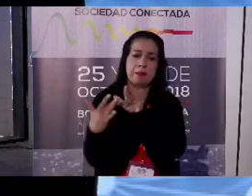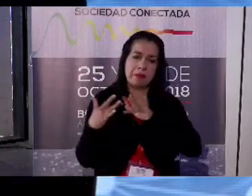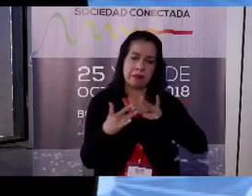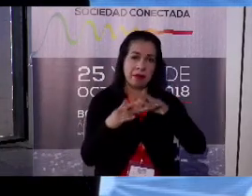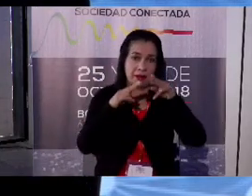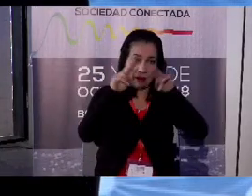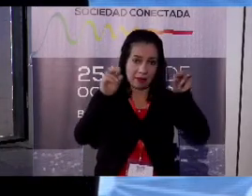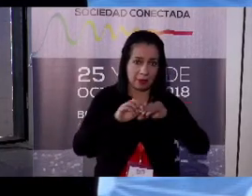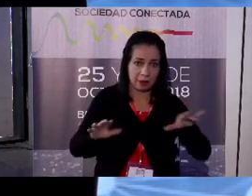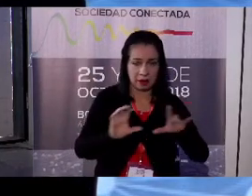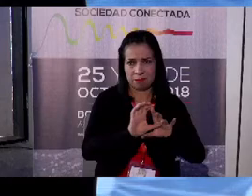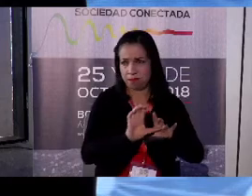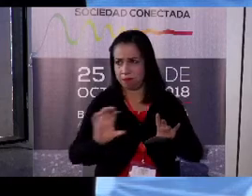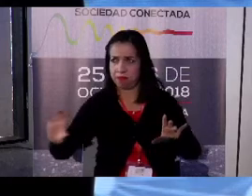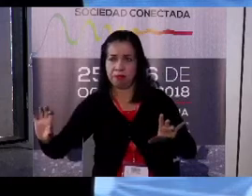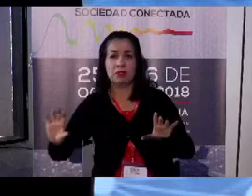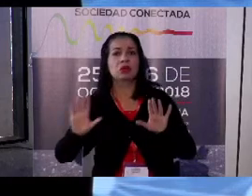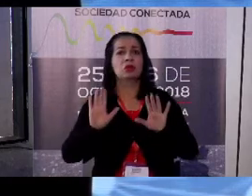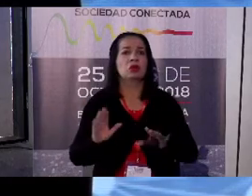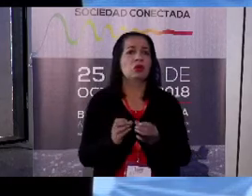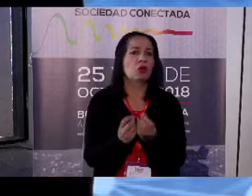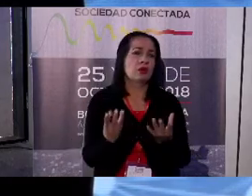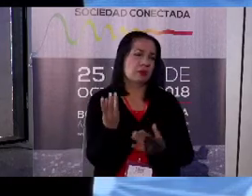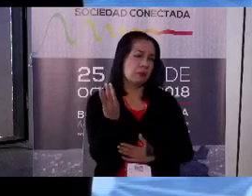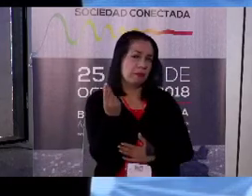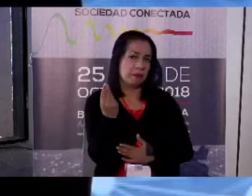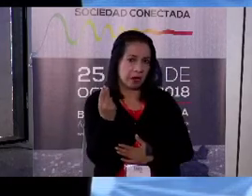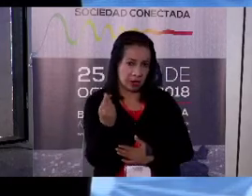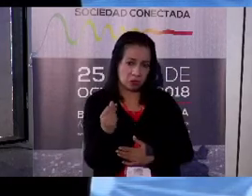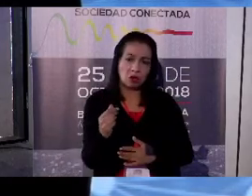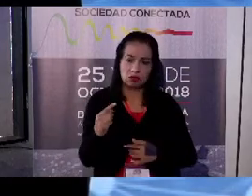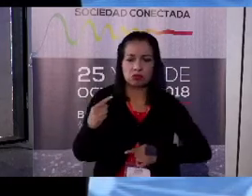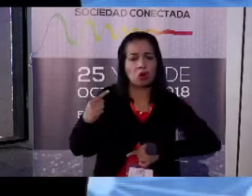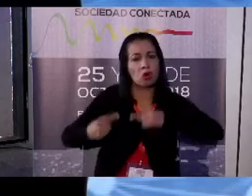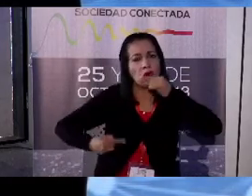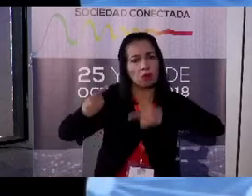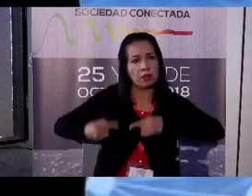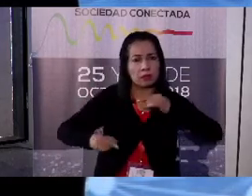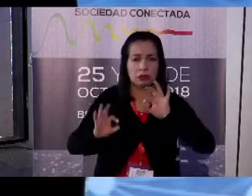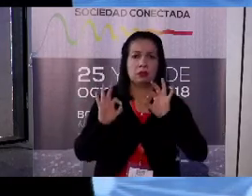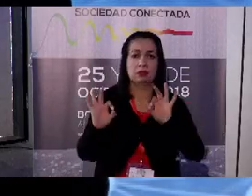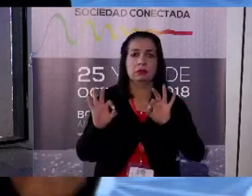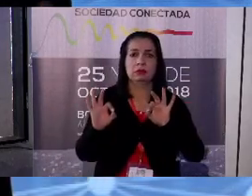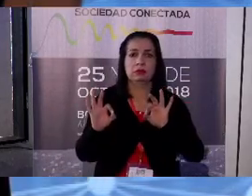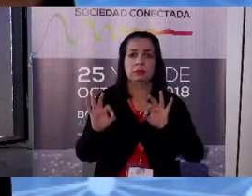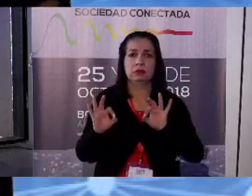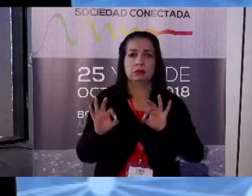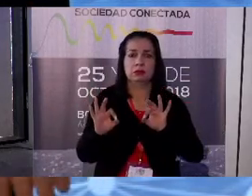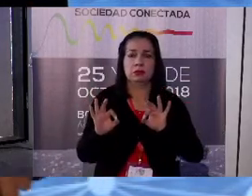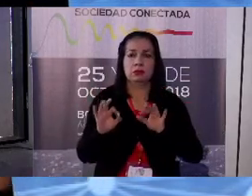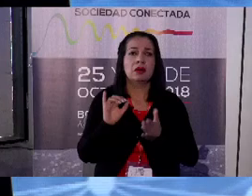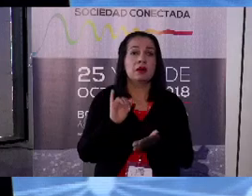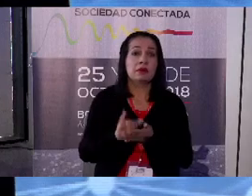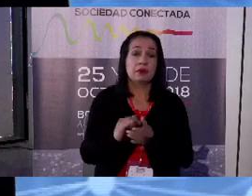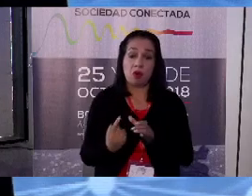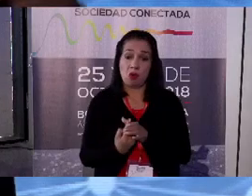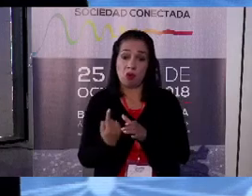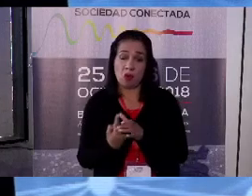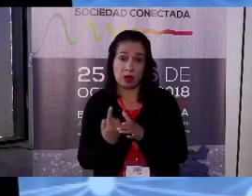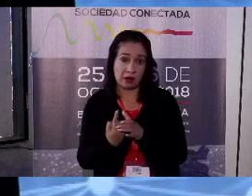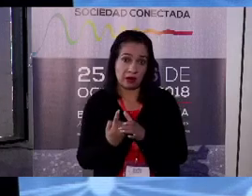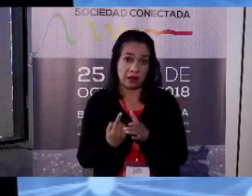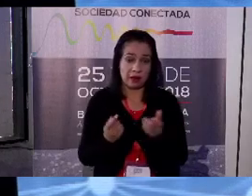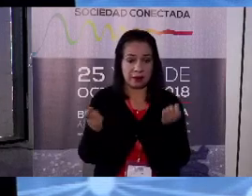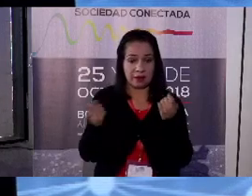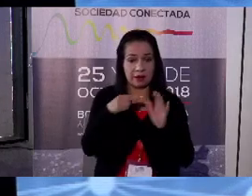por banda ancha teniendo un precio de conexión competitivo mi organismo la unidad reguladora de comunicaciones es